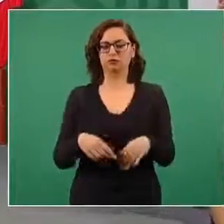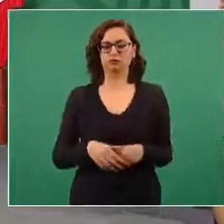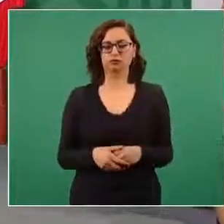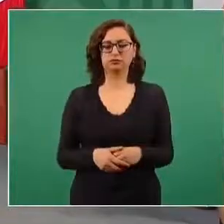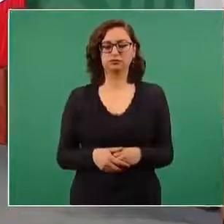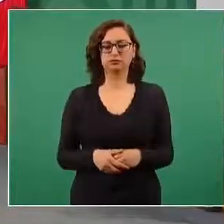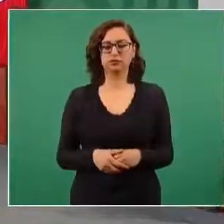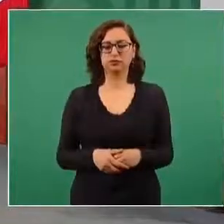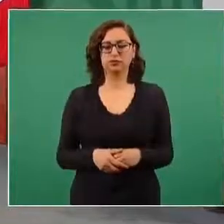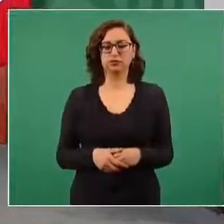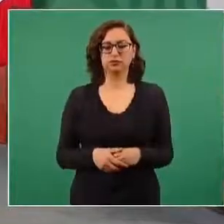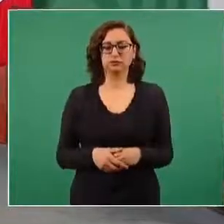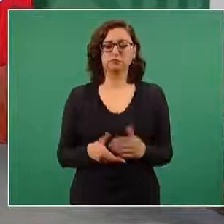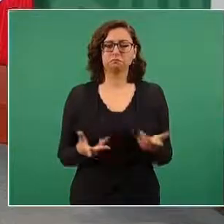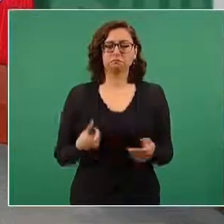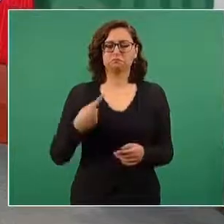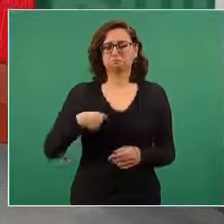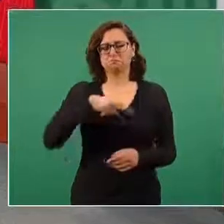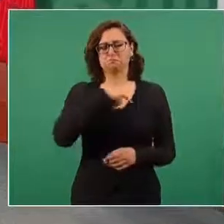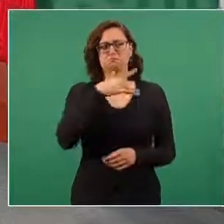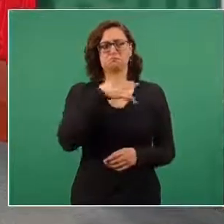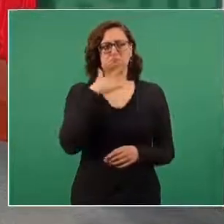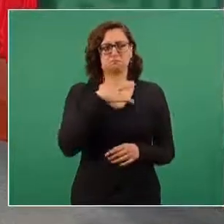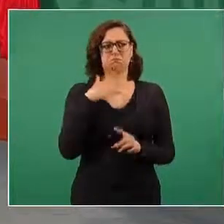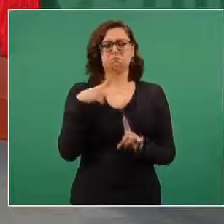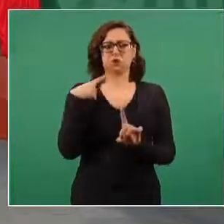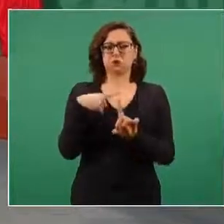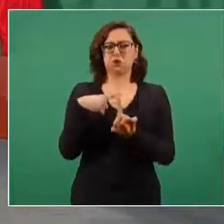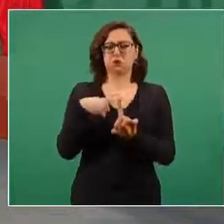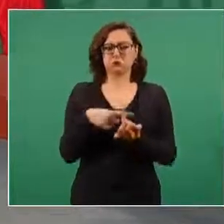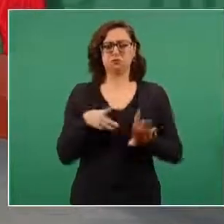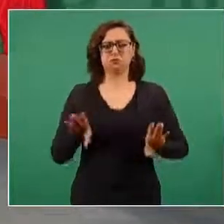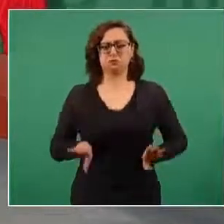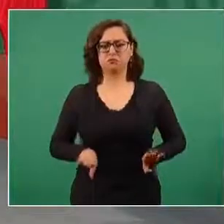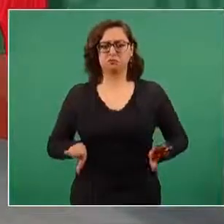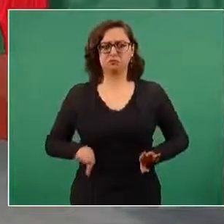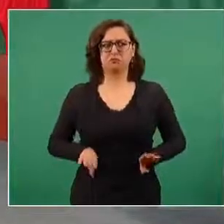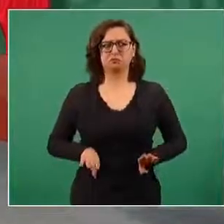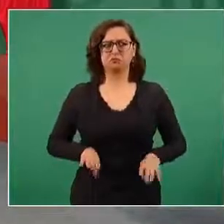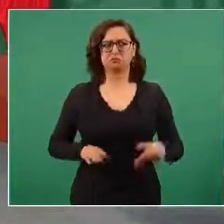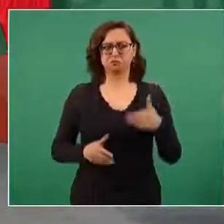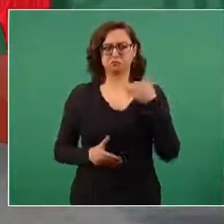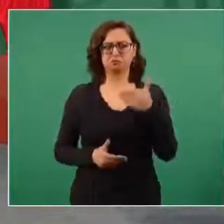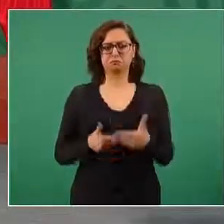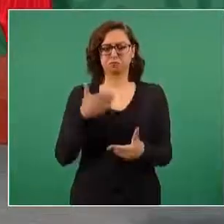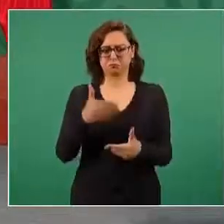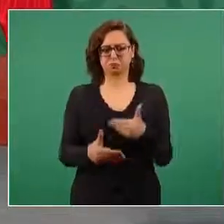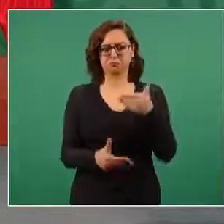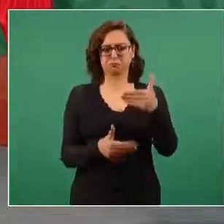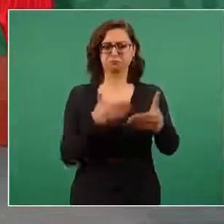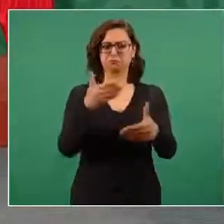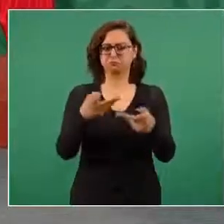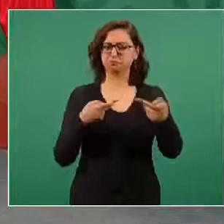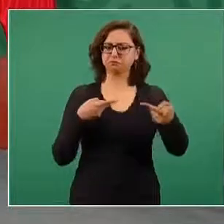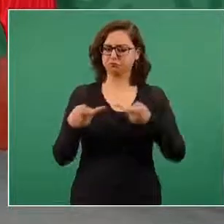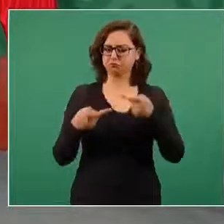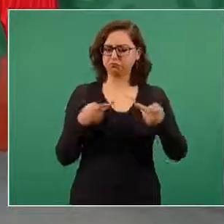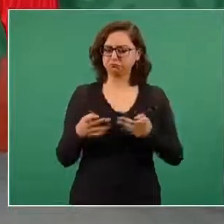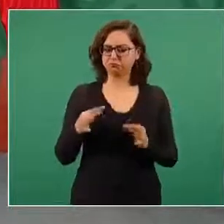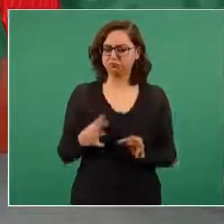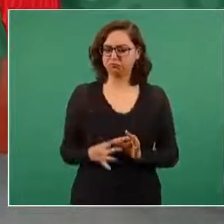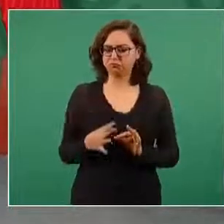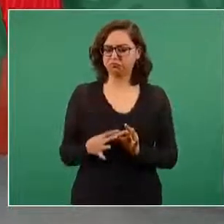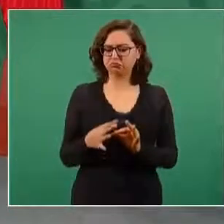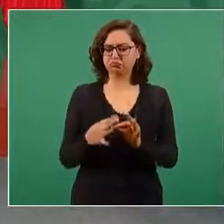estamos optimistas porque se va avanzando de acuerdo a lo planeado. No